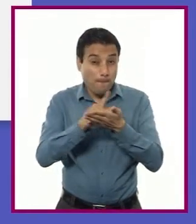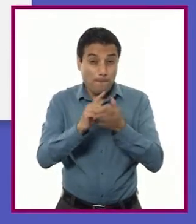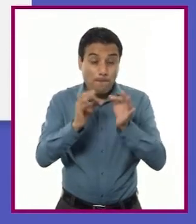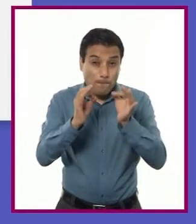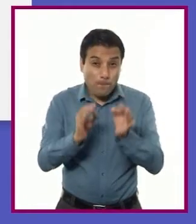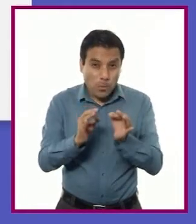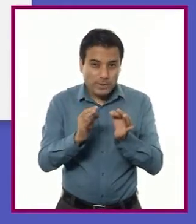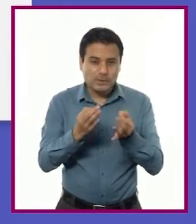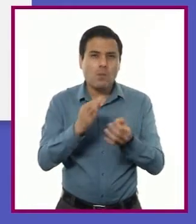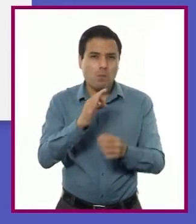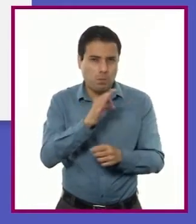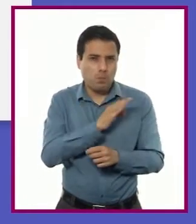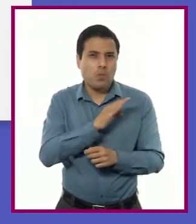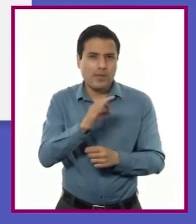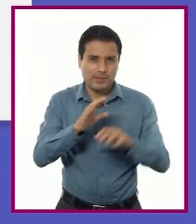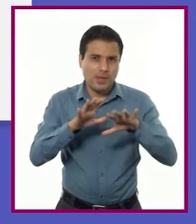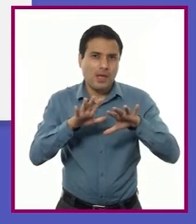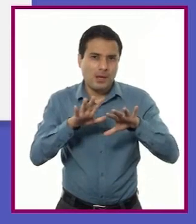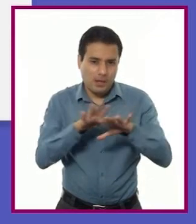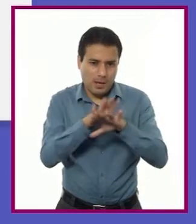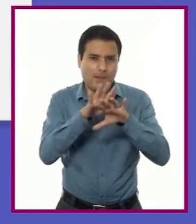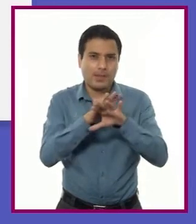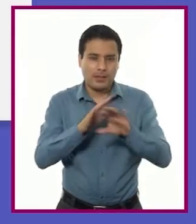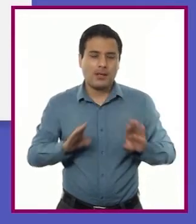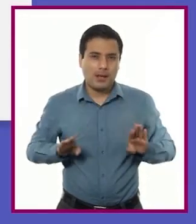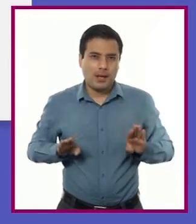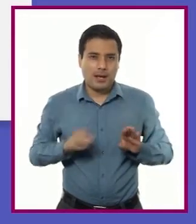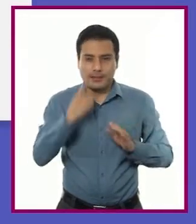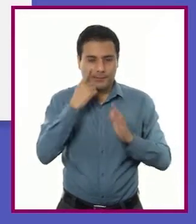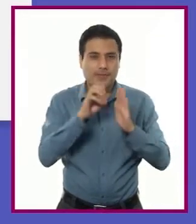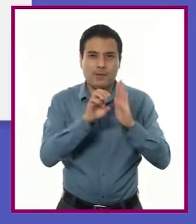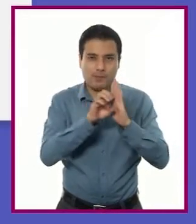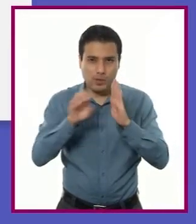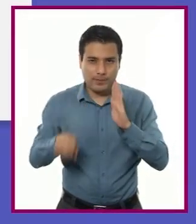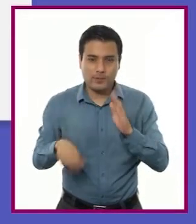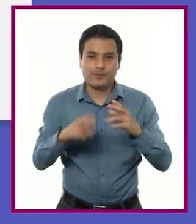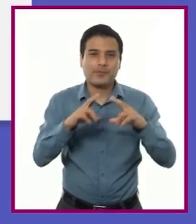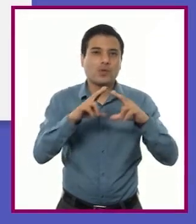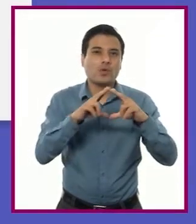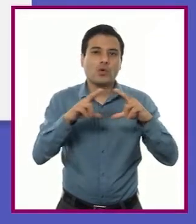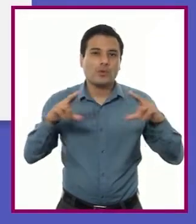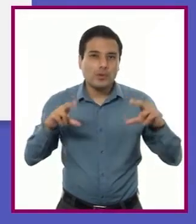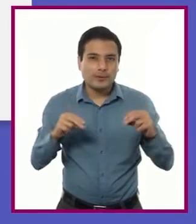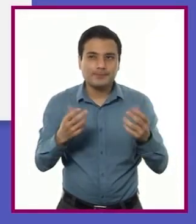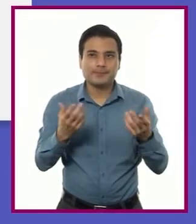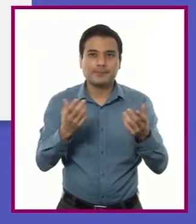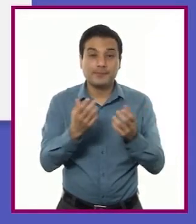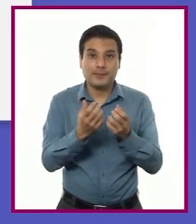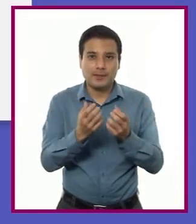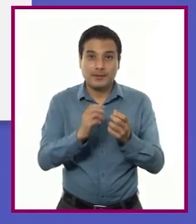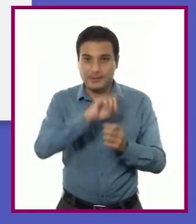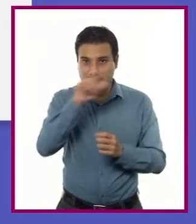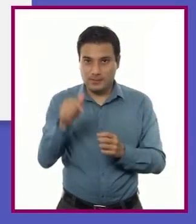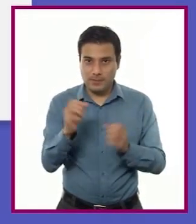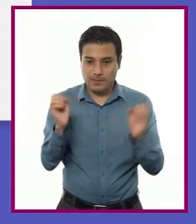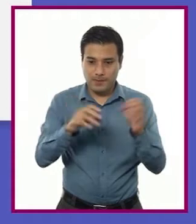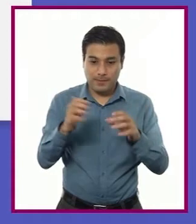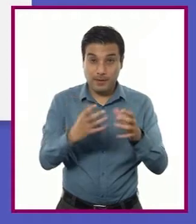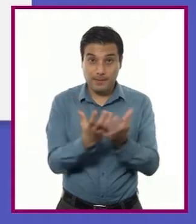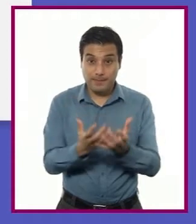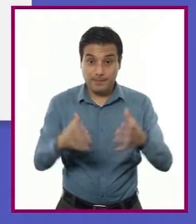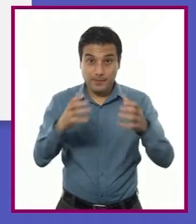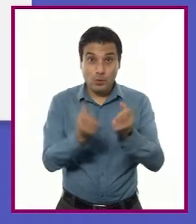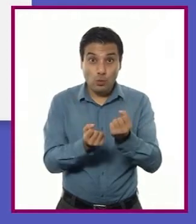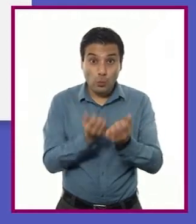temperatura. Si ponemos unos cubos de hielo, agua sólida, en una olla y lo calentamos, se